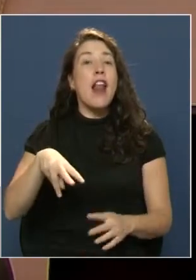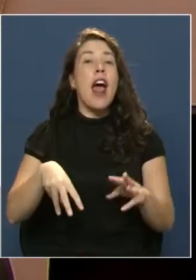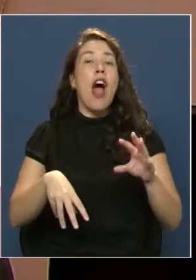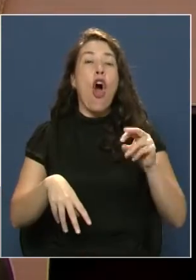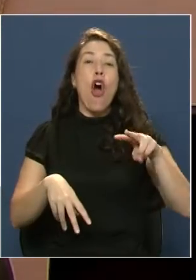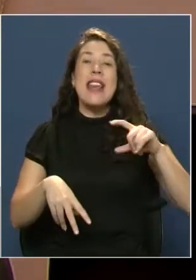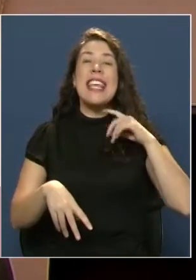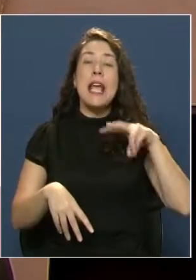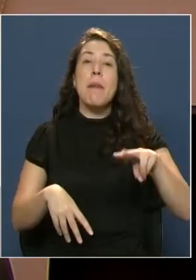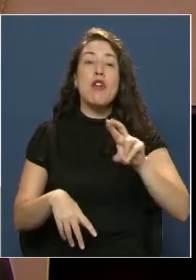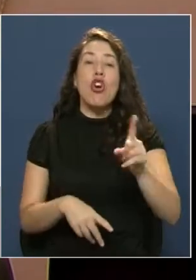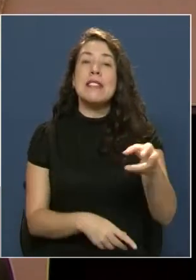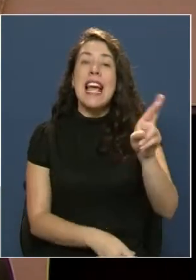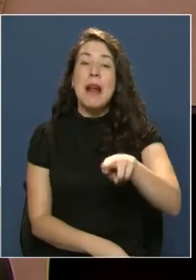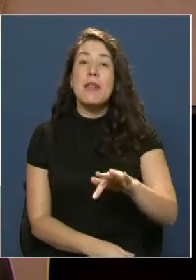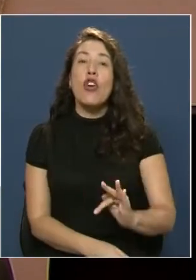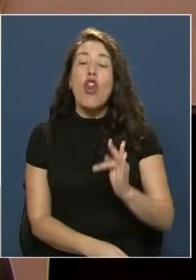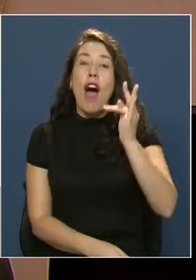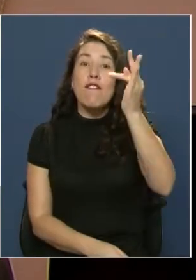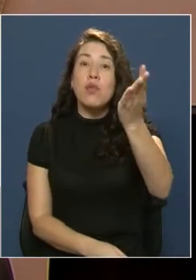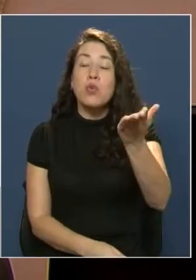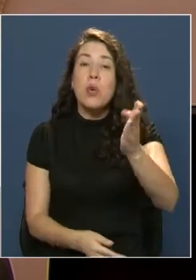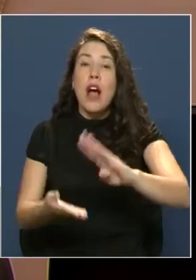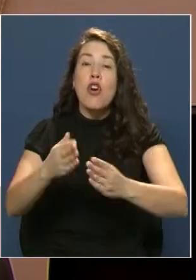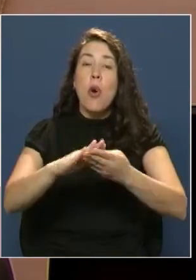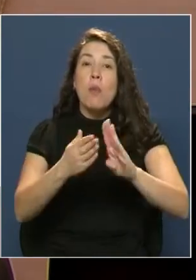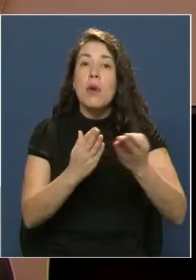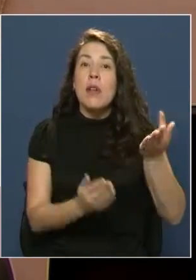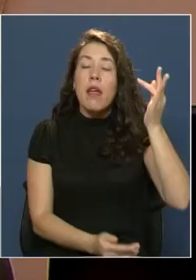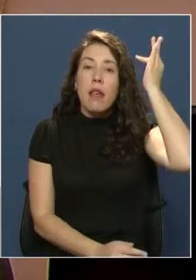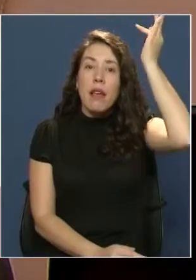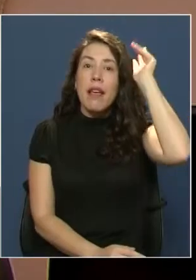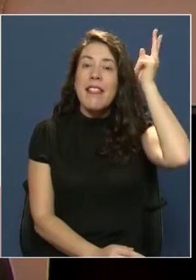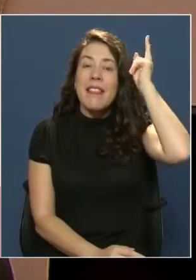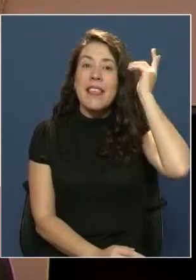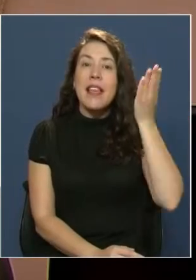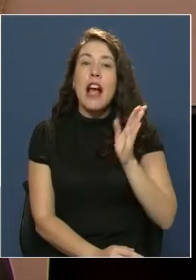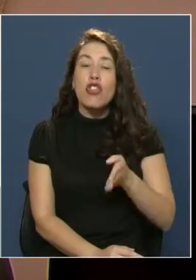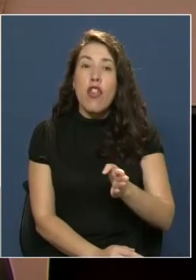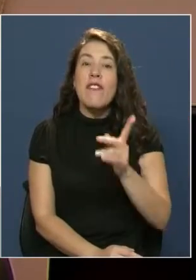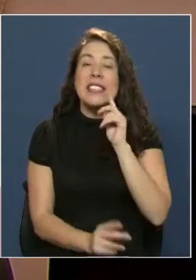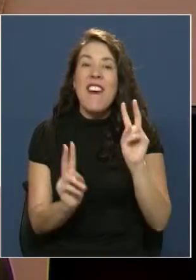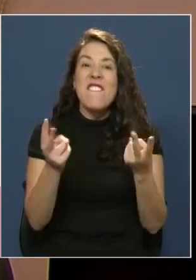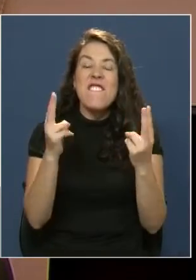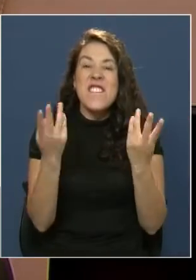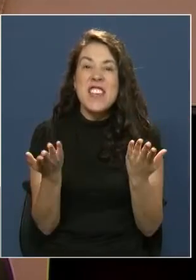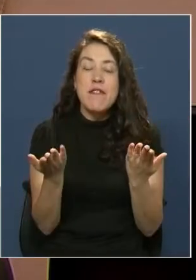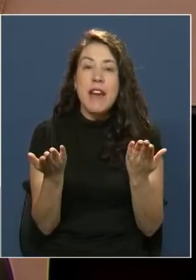pasar con los 9 pueblos indígenas que aún viven en